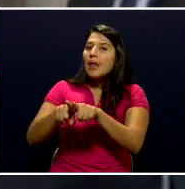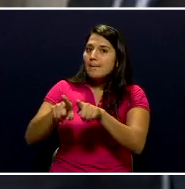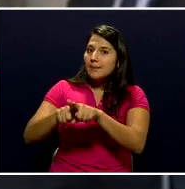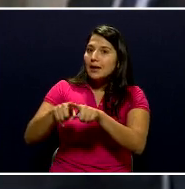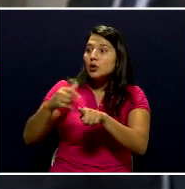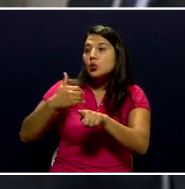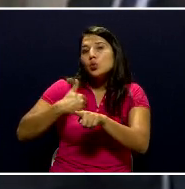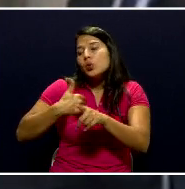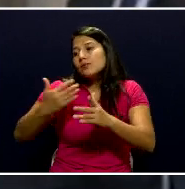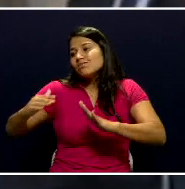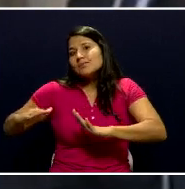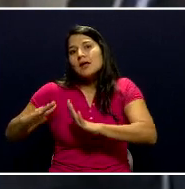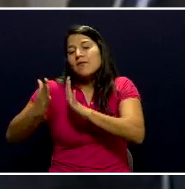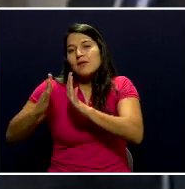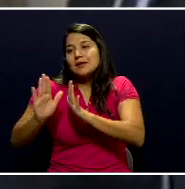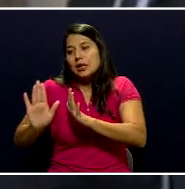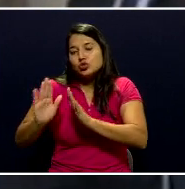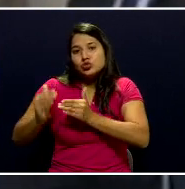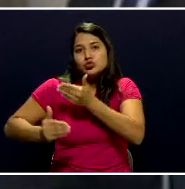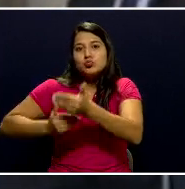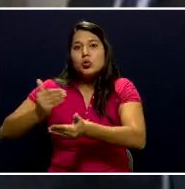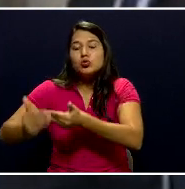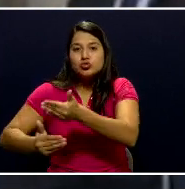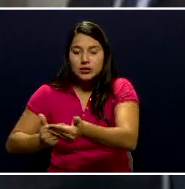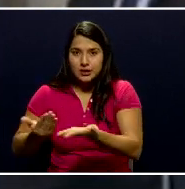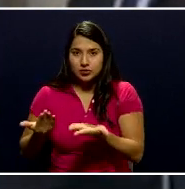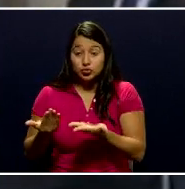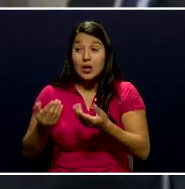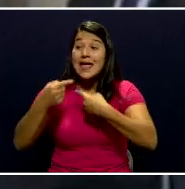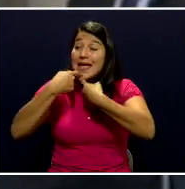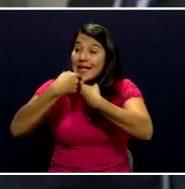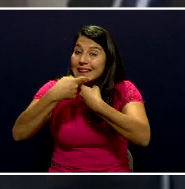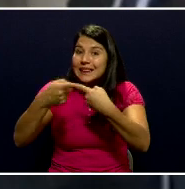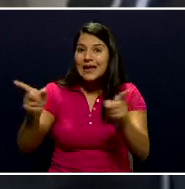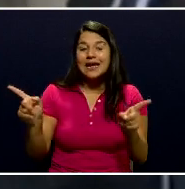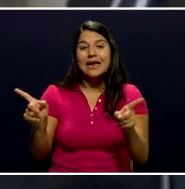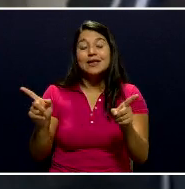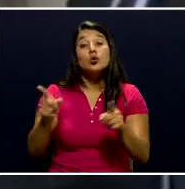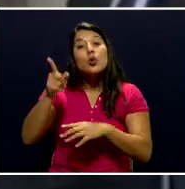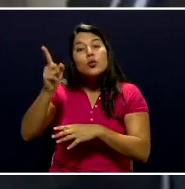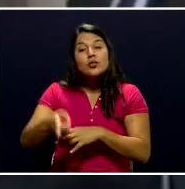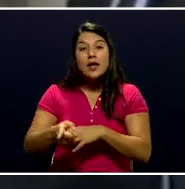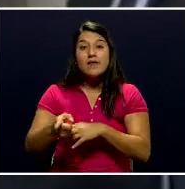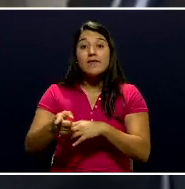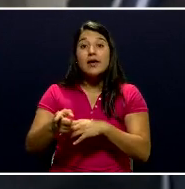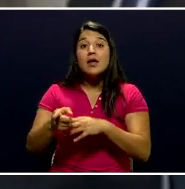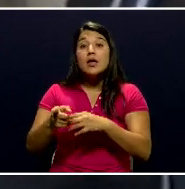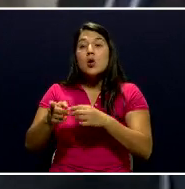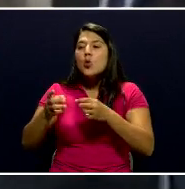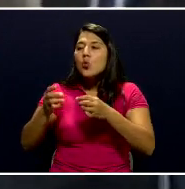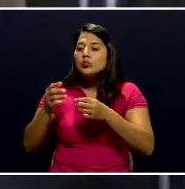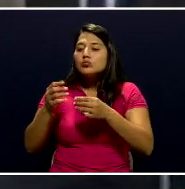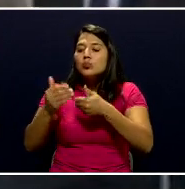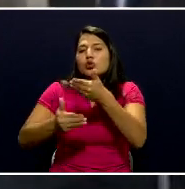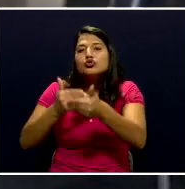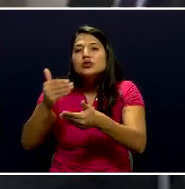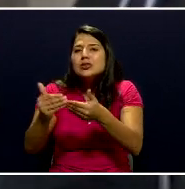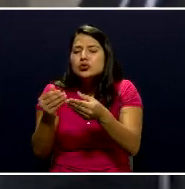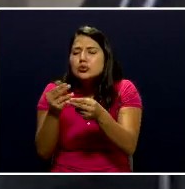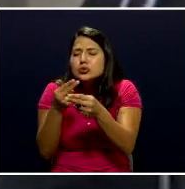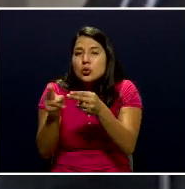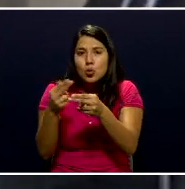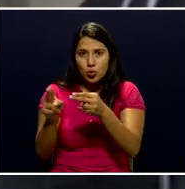propios procesos internos para la habilitación. El decreto planteaba que tiene que ser por un mecanismo expedito, es decir, el